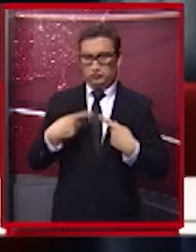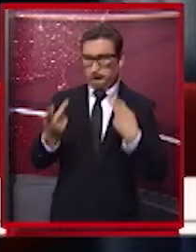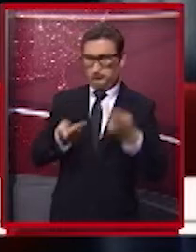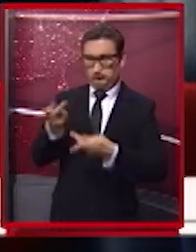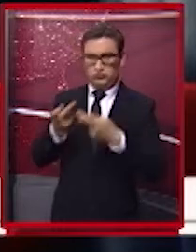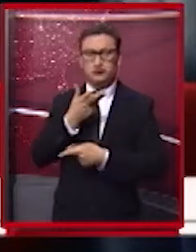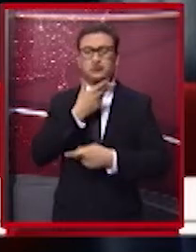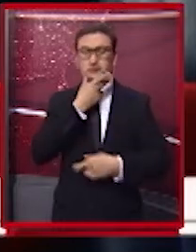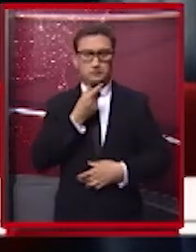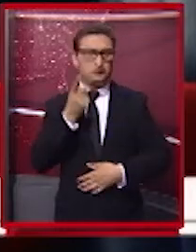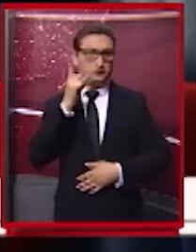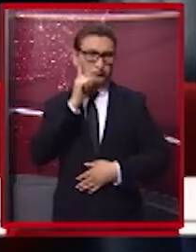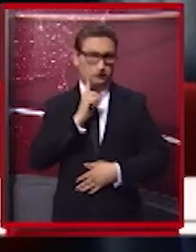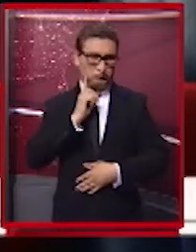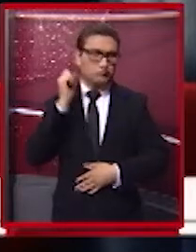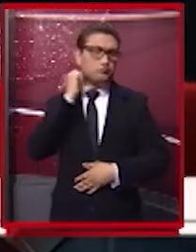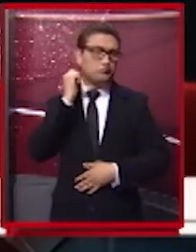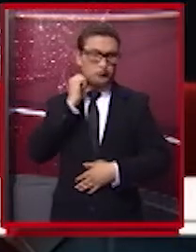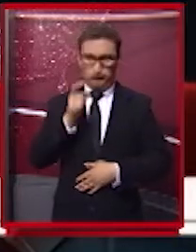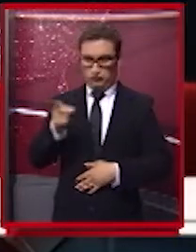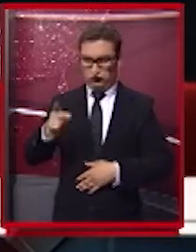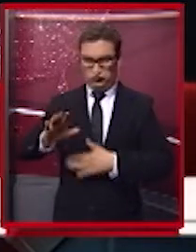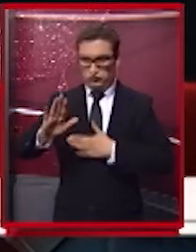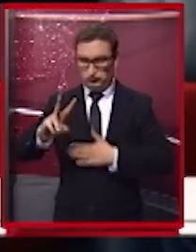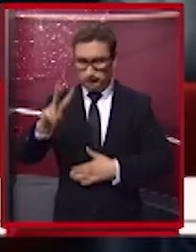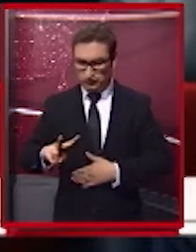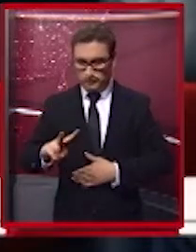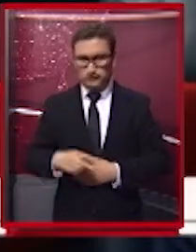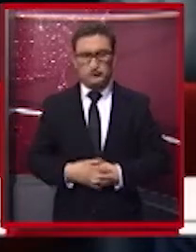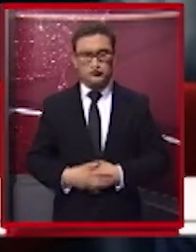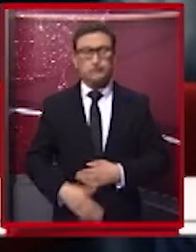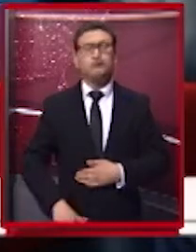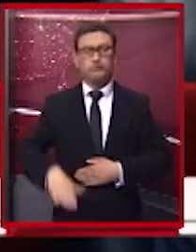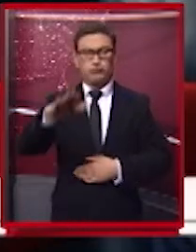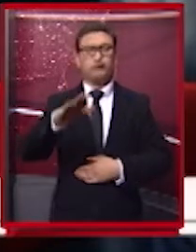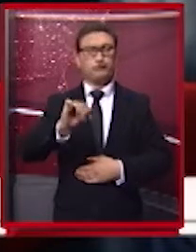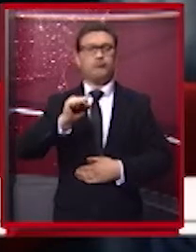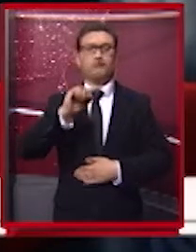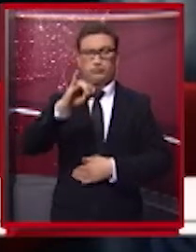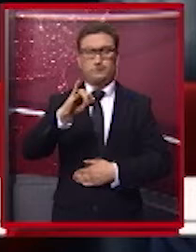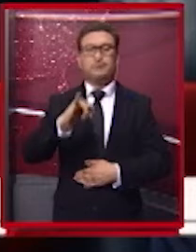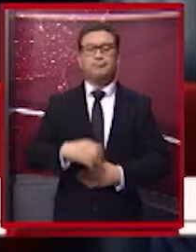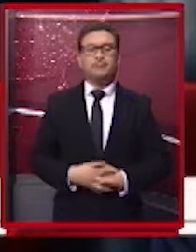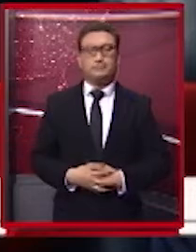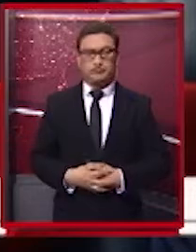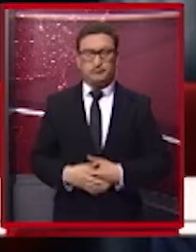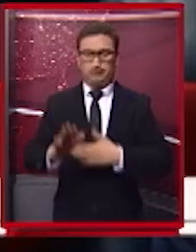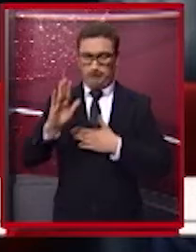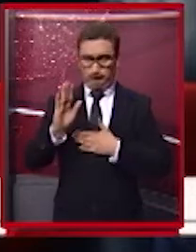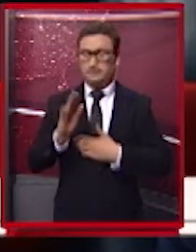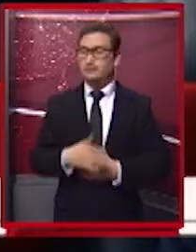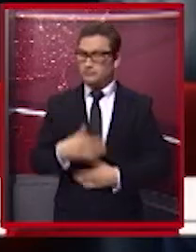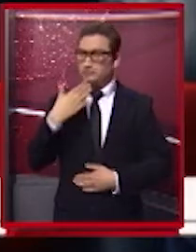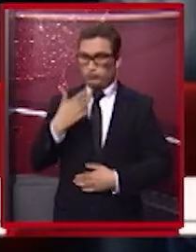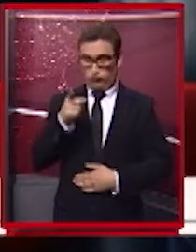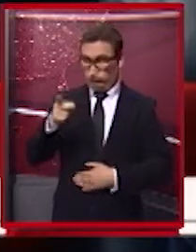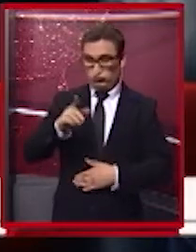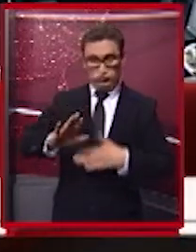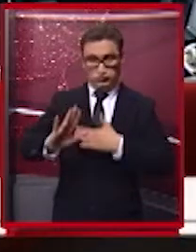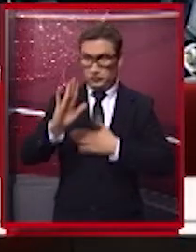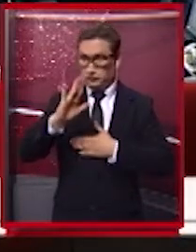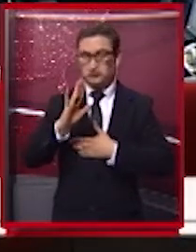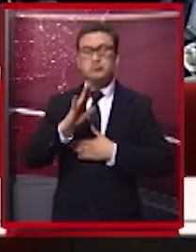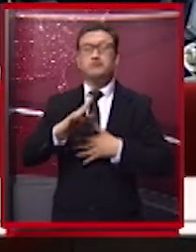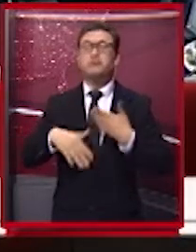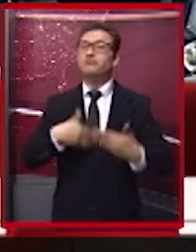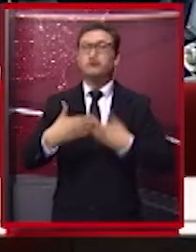señoras y los señores senadores? Sí, protesto. De no cumplir con el compromiso que asume